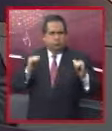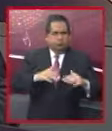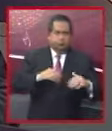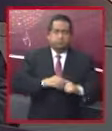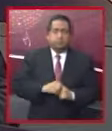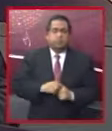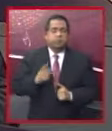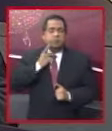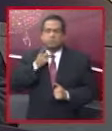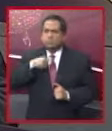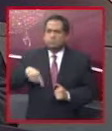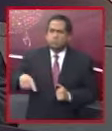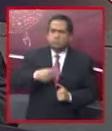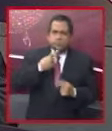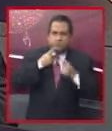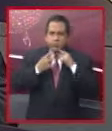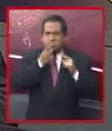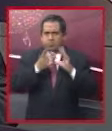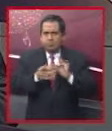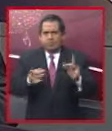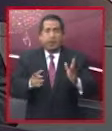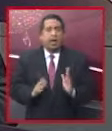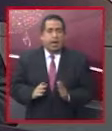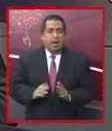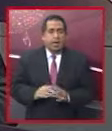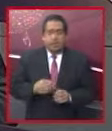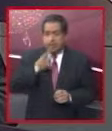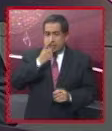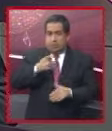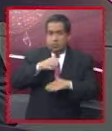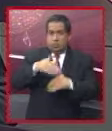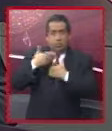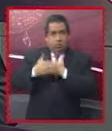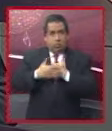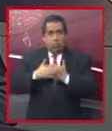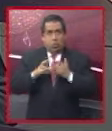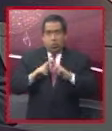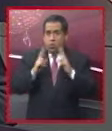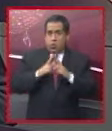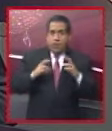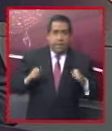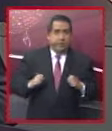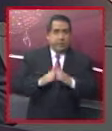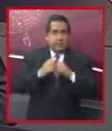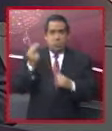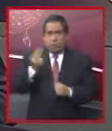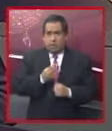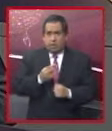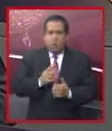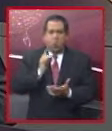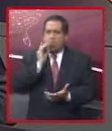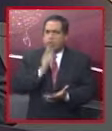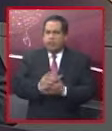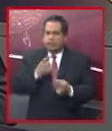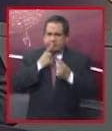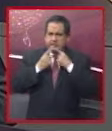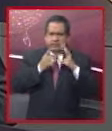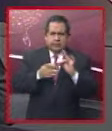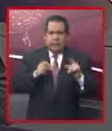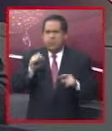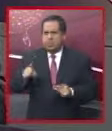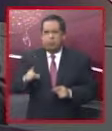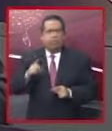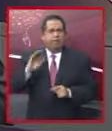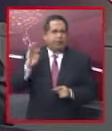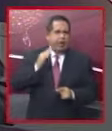directiva de la Comisión Permanente pidió al Pleno que las intervenciones sobre el periodo extraordinario se realizaran en un solo debate, por lo que los diputados federales también hicieron uso